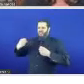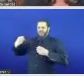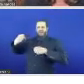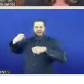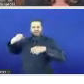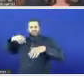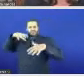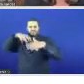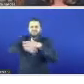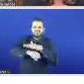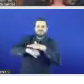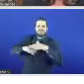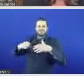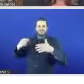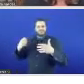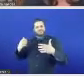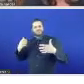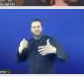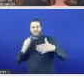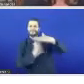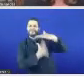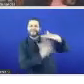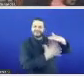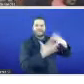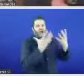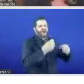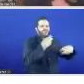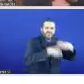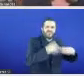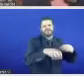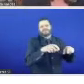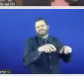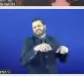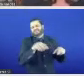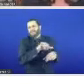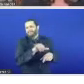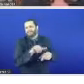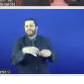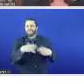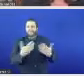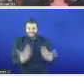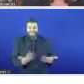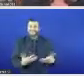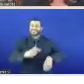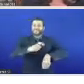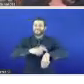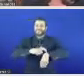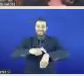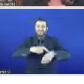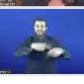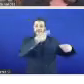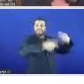la migración es en condiciones peligrosas e inseguras como la que existe cuando hay políticas de migración excluyentes